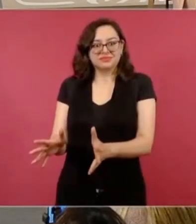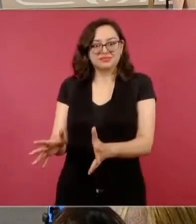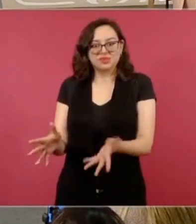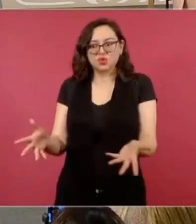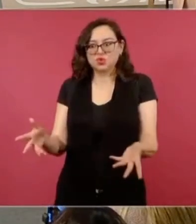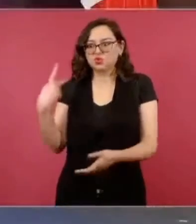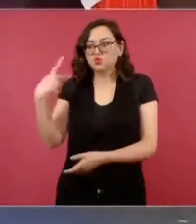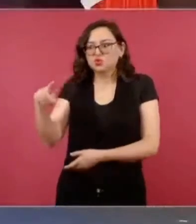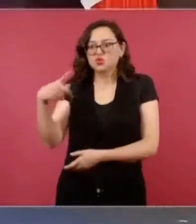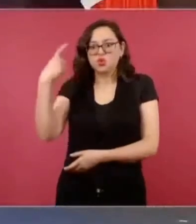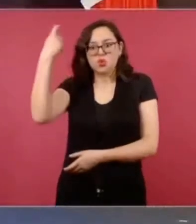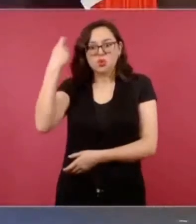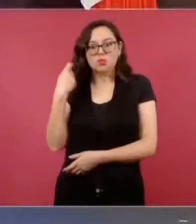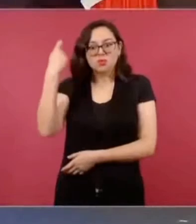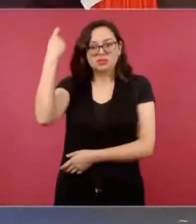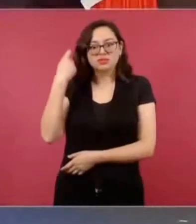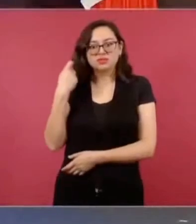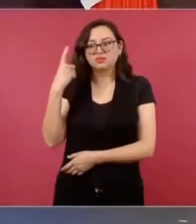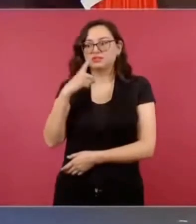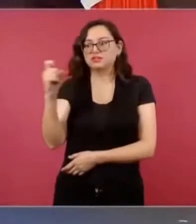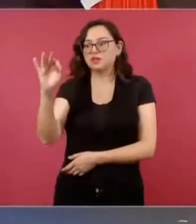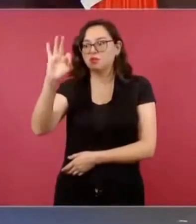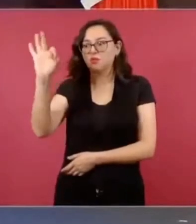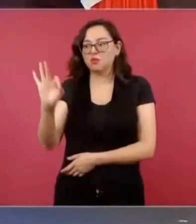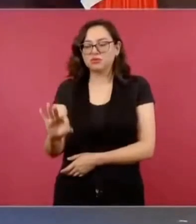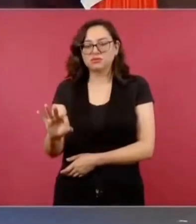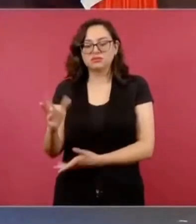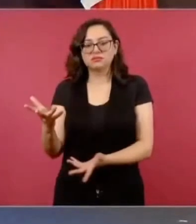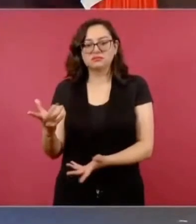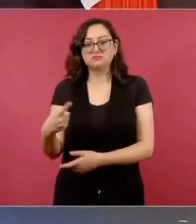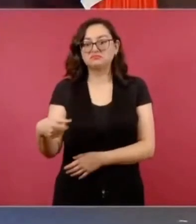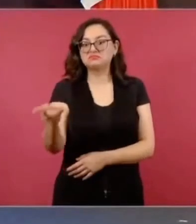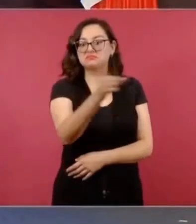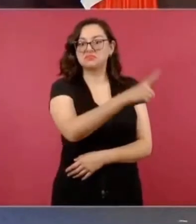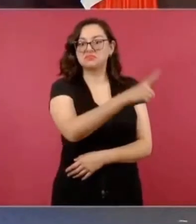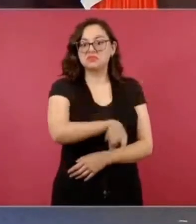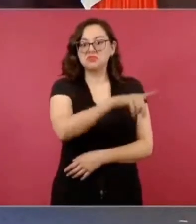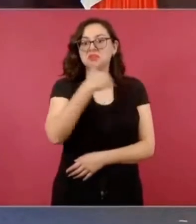lo que quieren vetar.